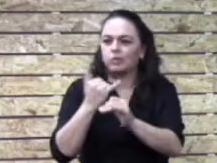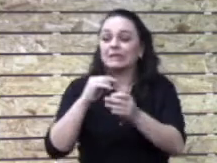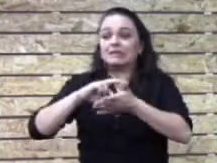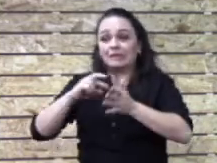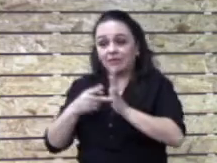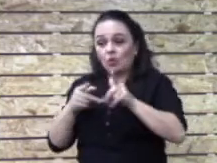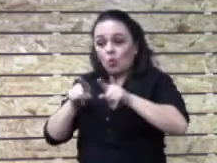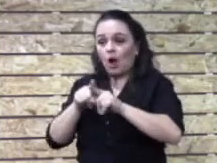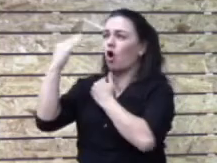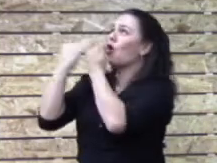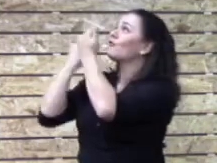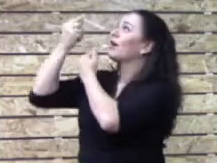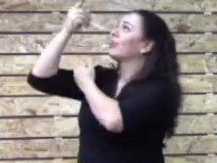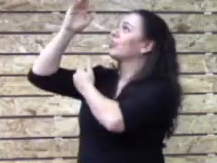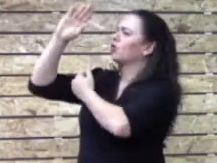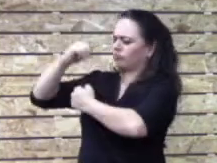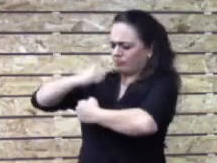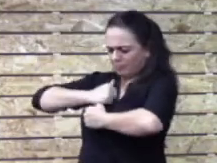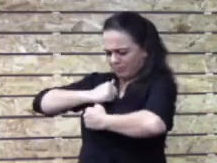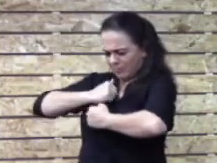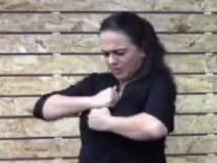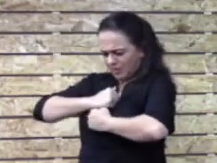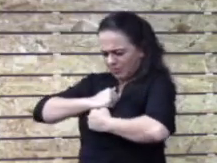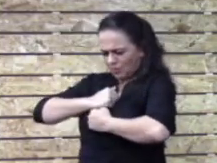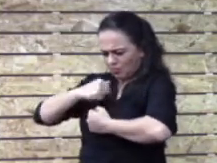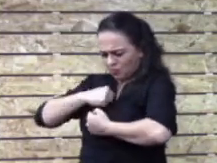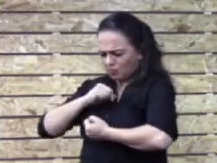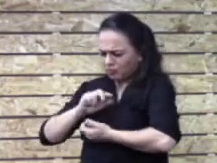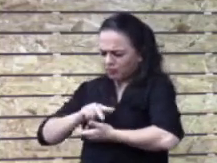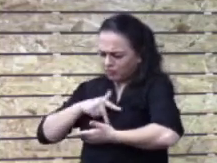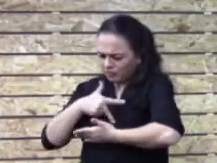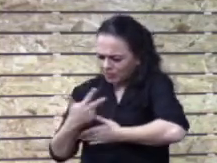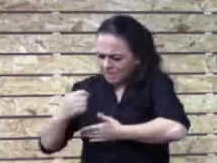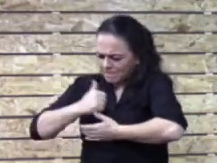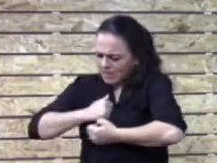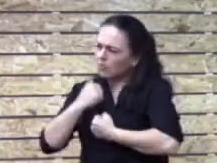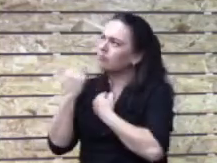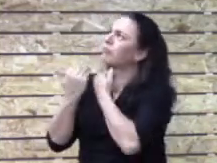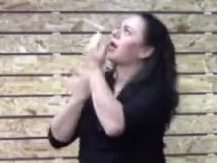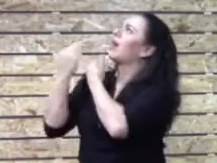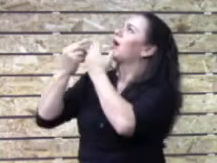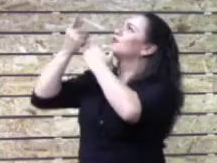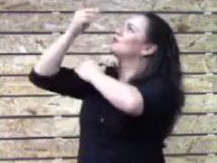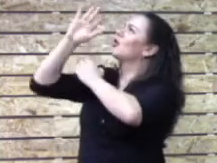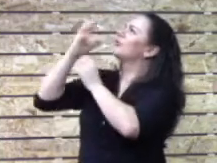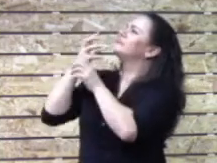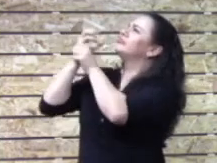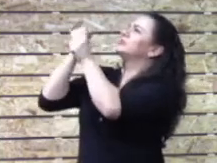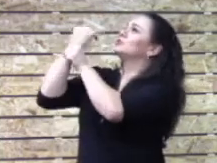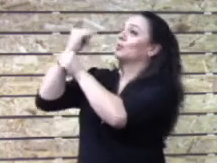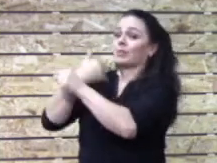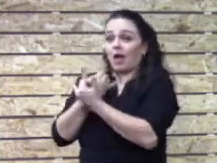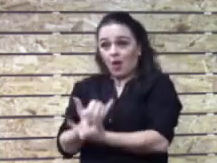muy personal. Cómo confía en el Señor. ¿Cómo confías tú en Dios en estos días de